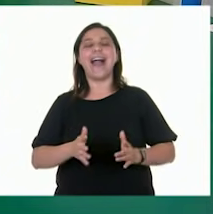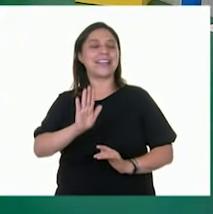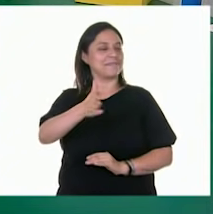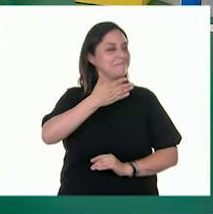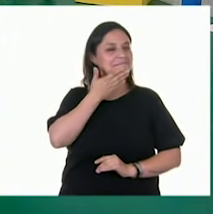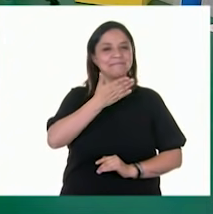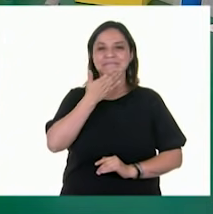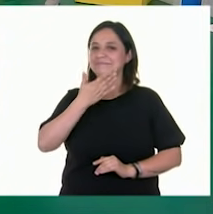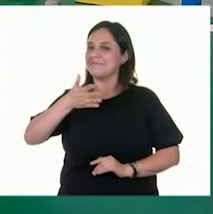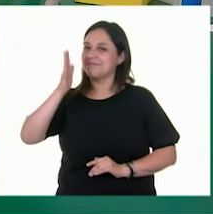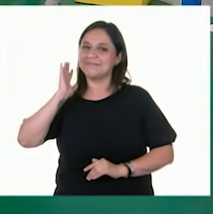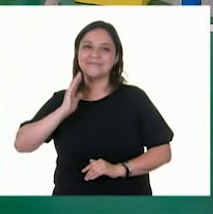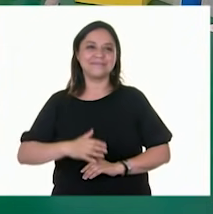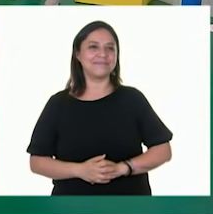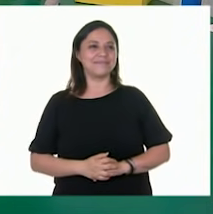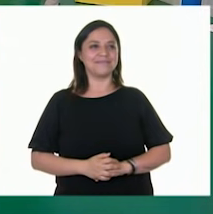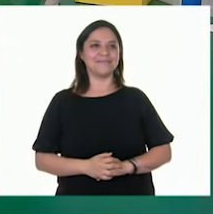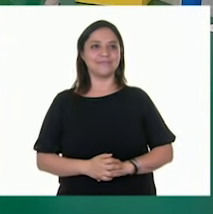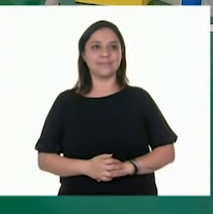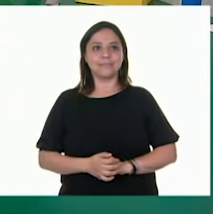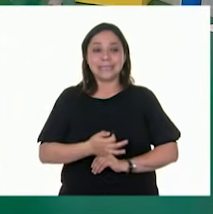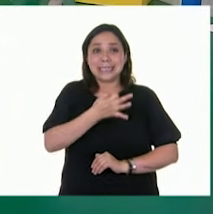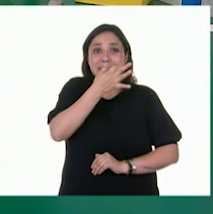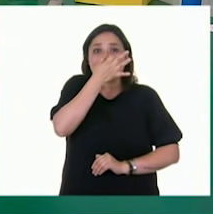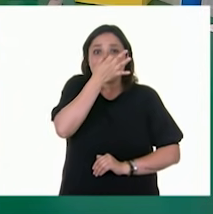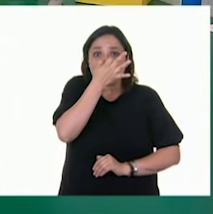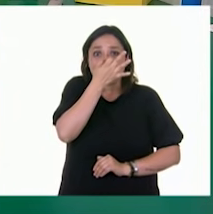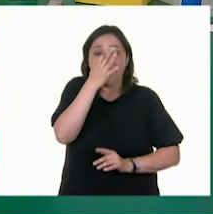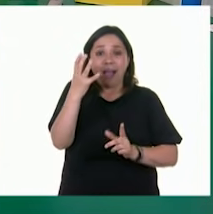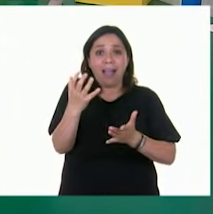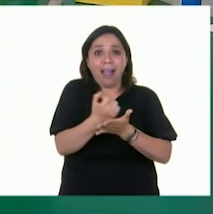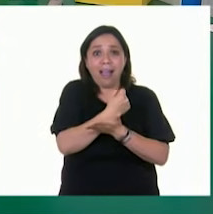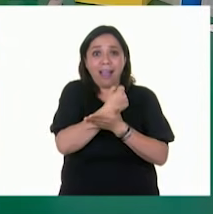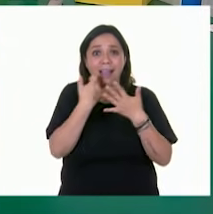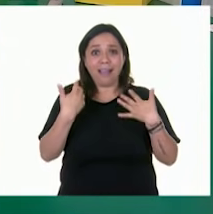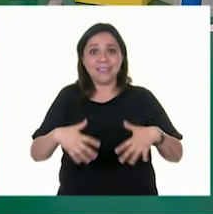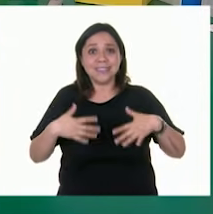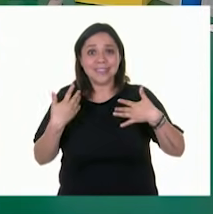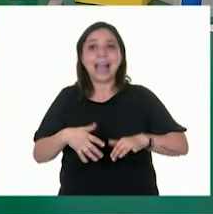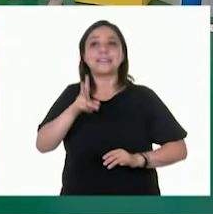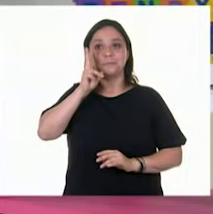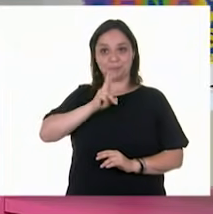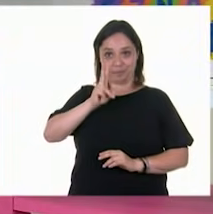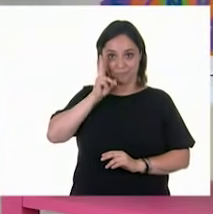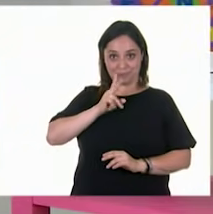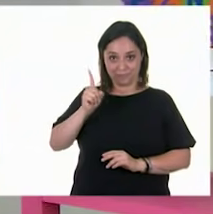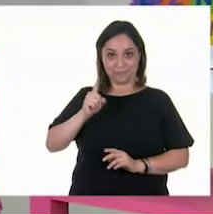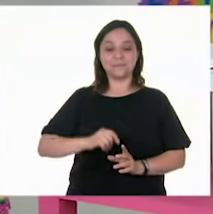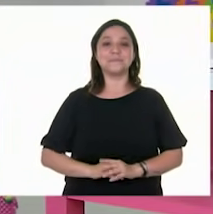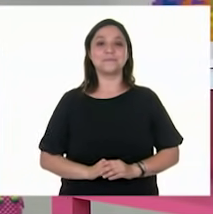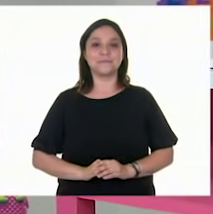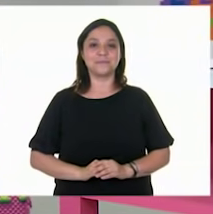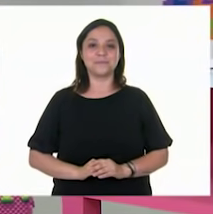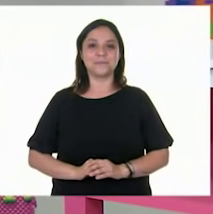Muy bien. Y el maestro cada vez se acerca más a ganar. Muy bien. Ahí les va. Y ahora sí.